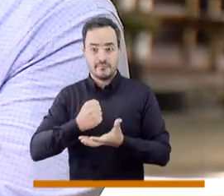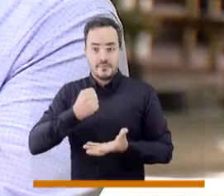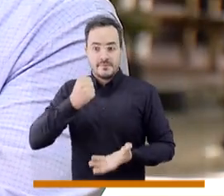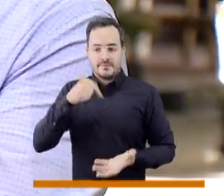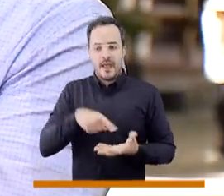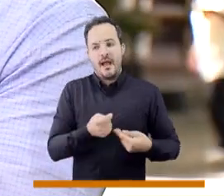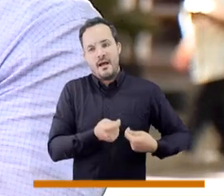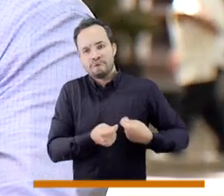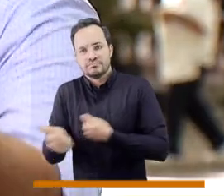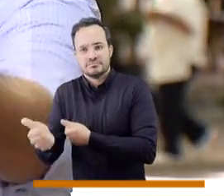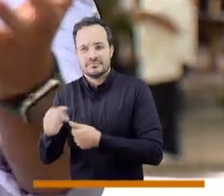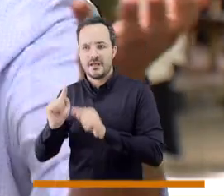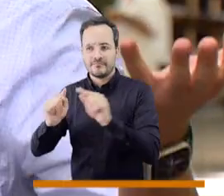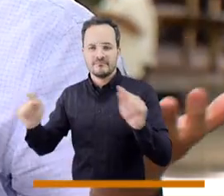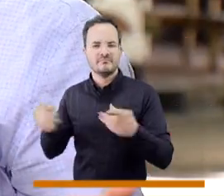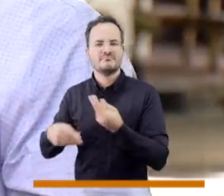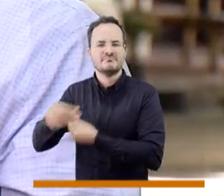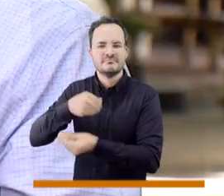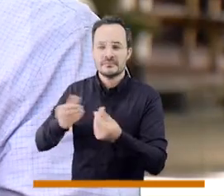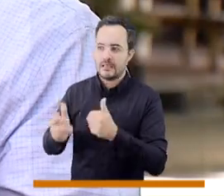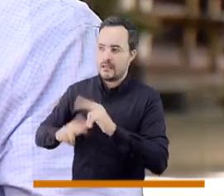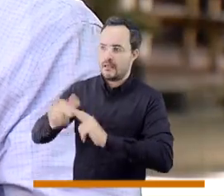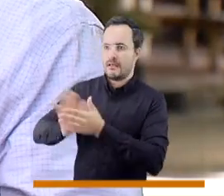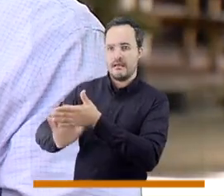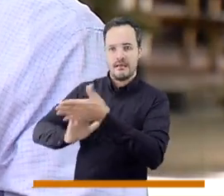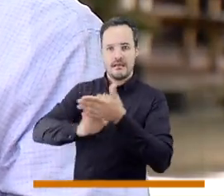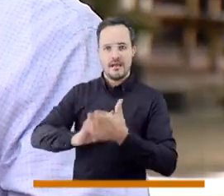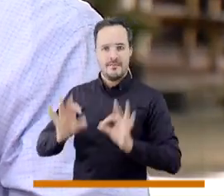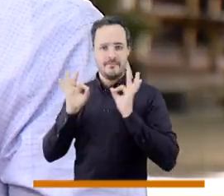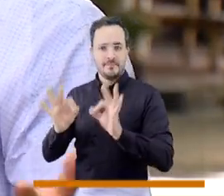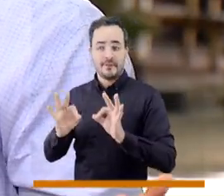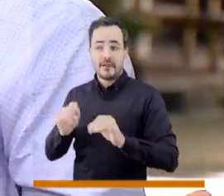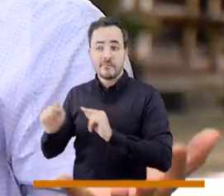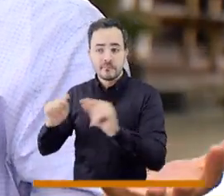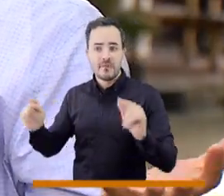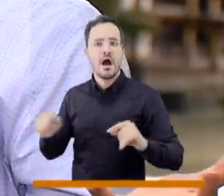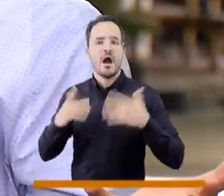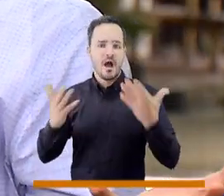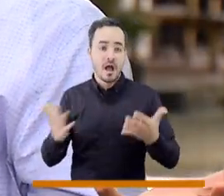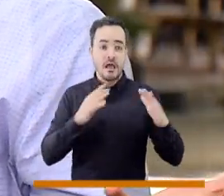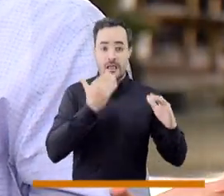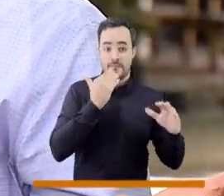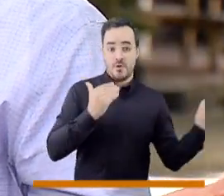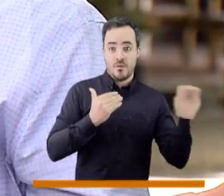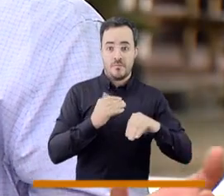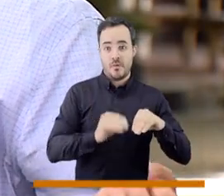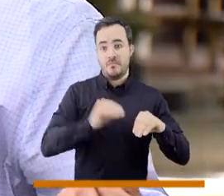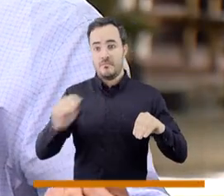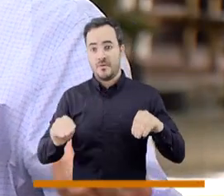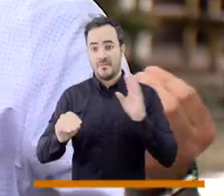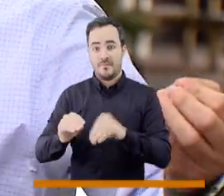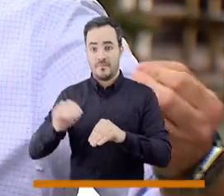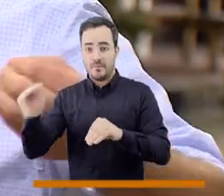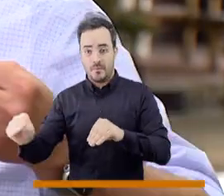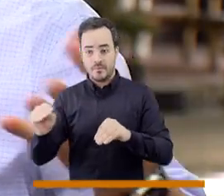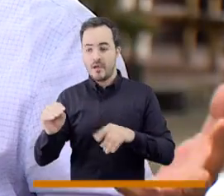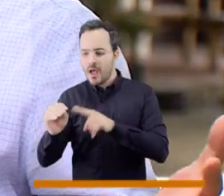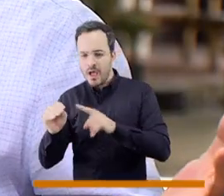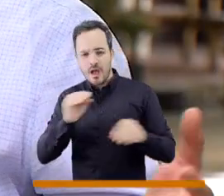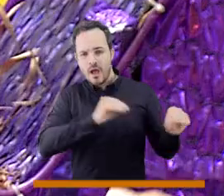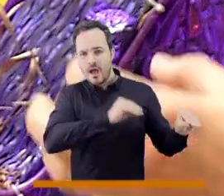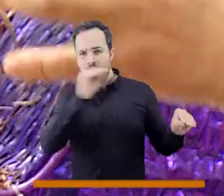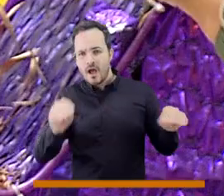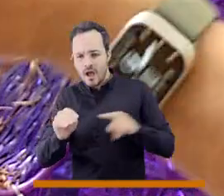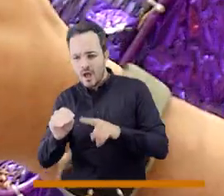turismo se puedan reinvertir en algunos sectores de la ciudad donde necesitamos que mejore el equipamiento, para que quien se desplace